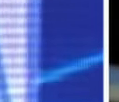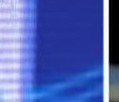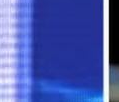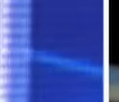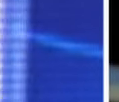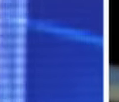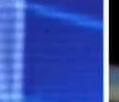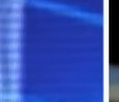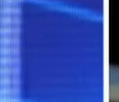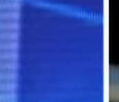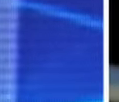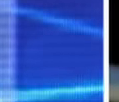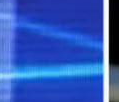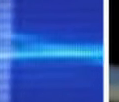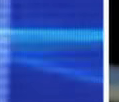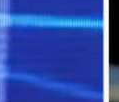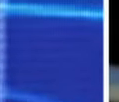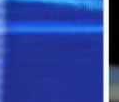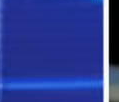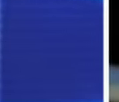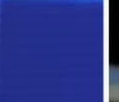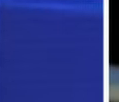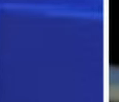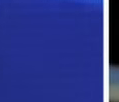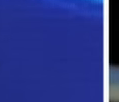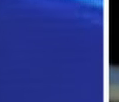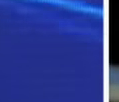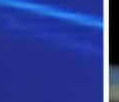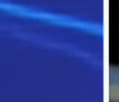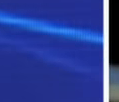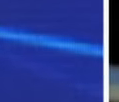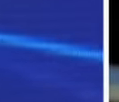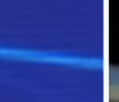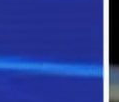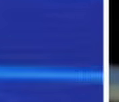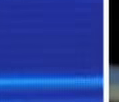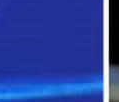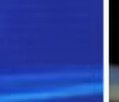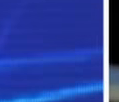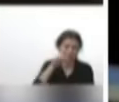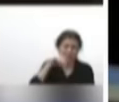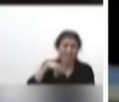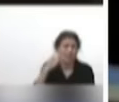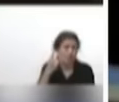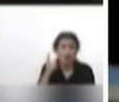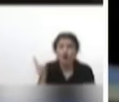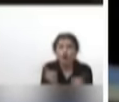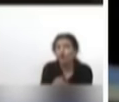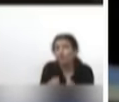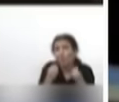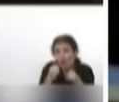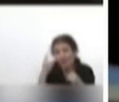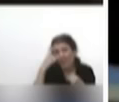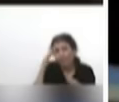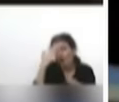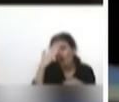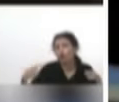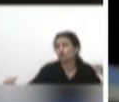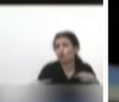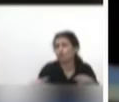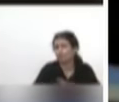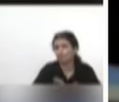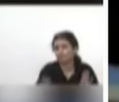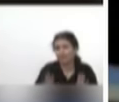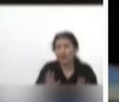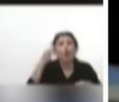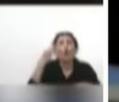cuando empiezan con ese discurso ideológico a querer quedar cómodo porque ese pseudo progresismo te permite pararte en un